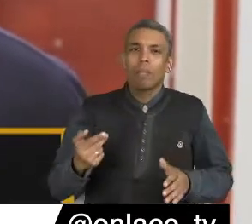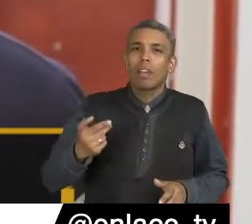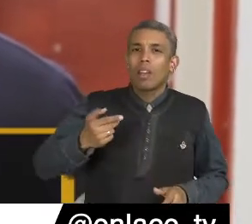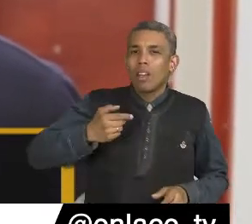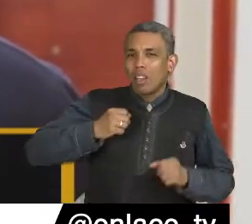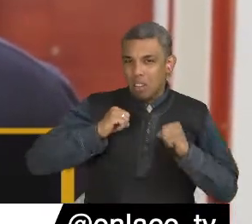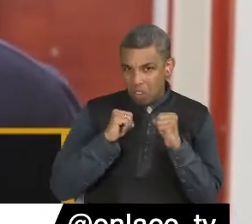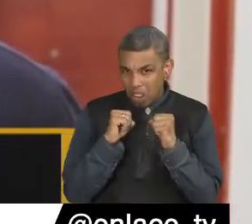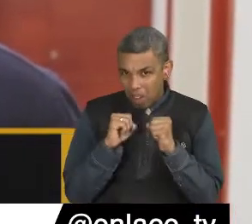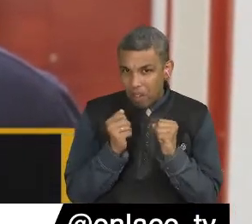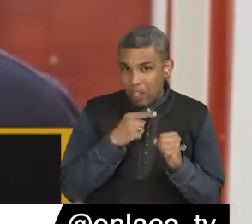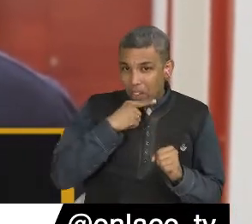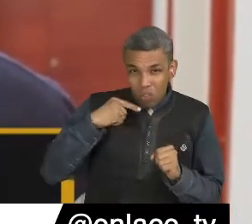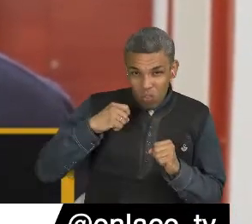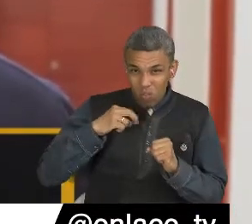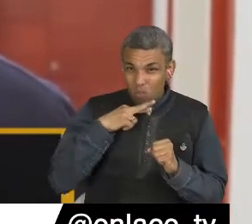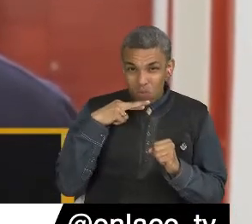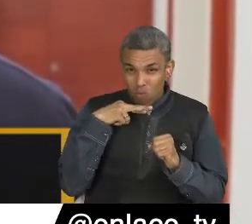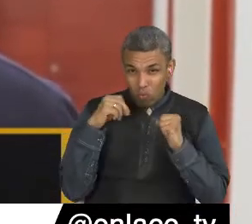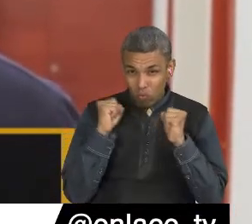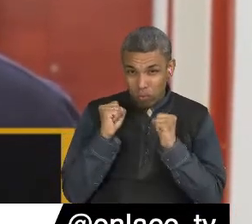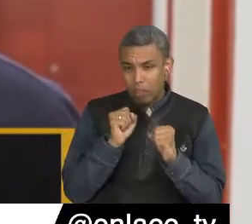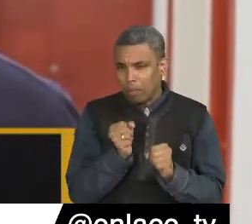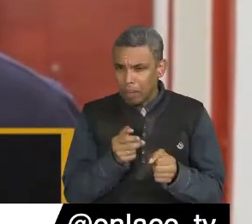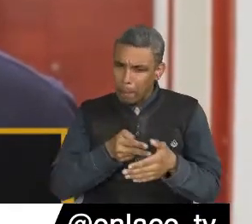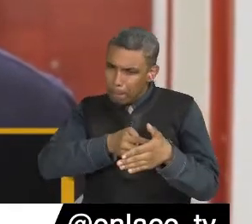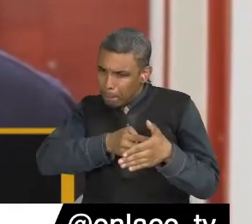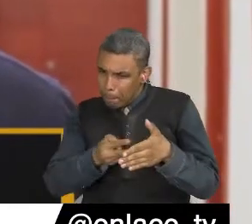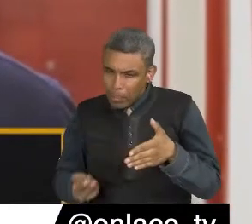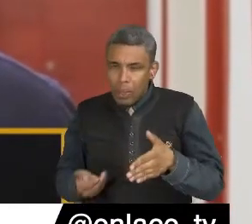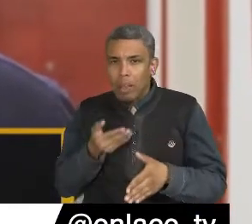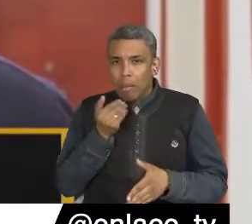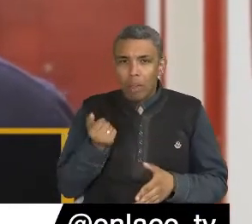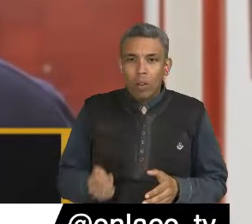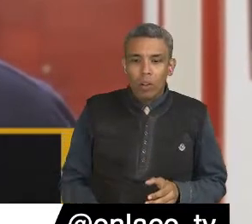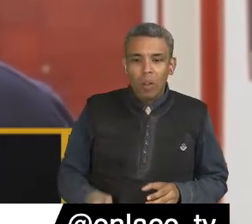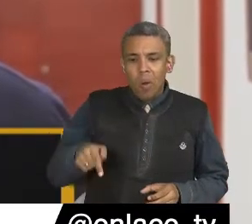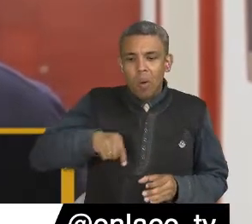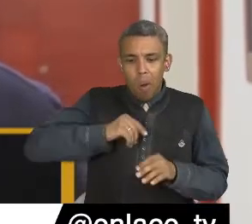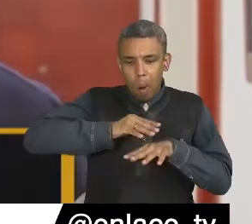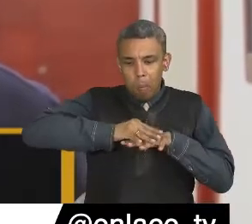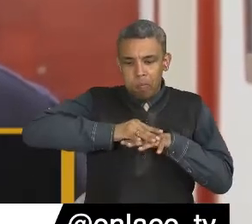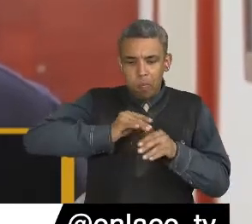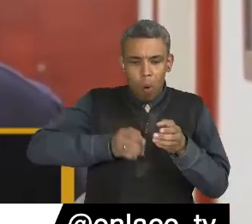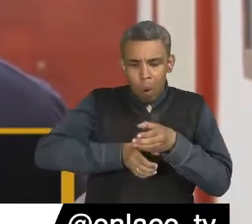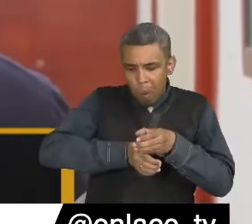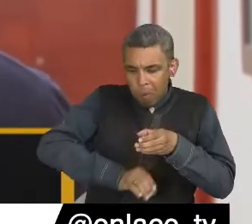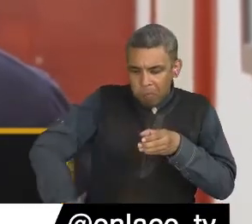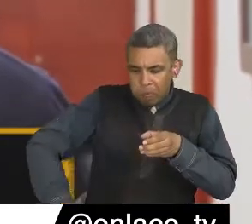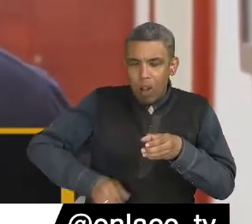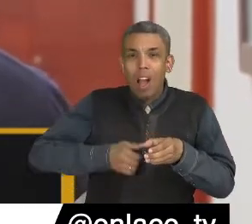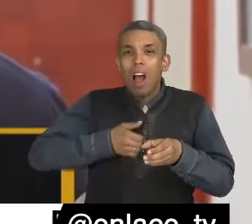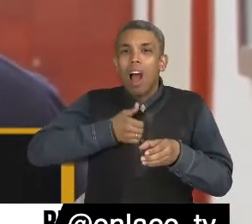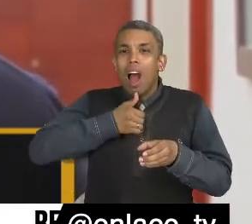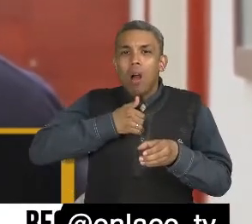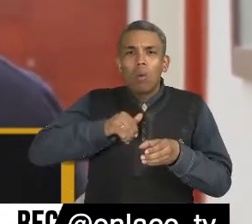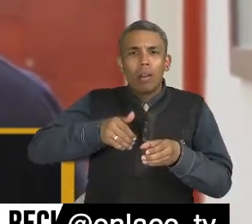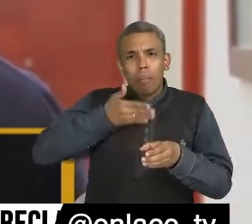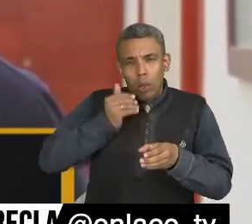entre patios donde haya caída de aguas, dejar que fluya bien el agua a estos